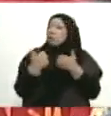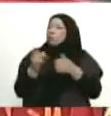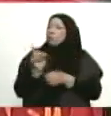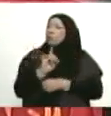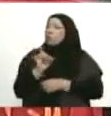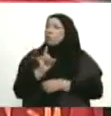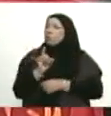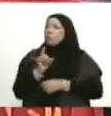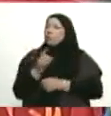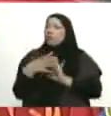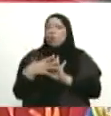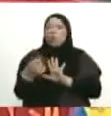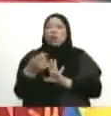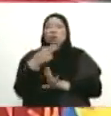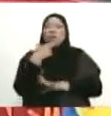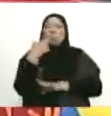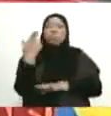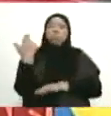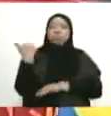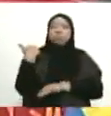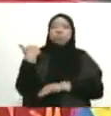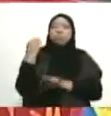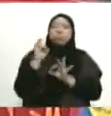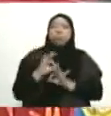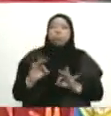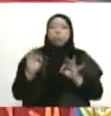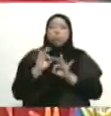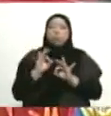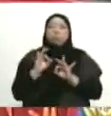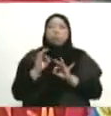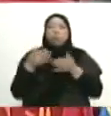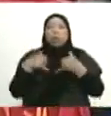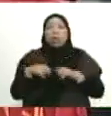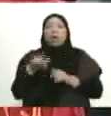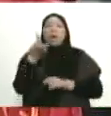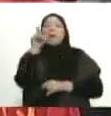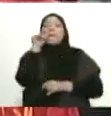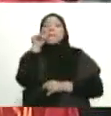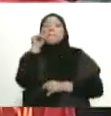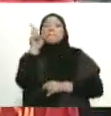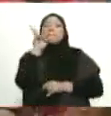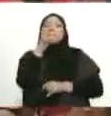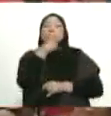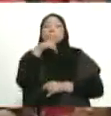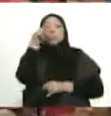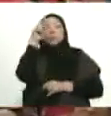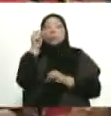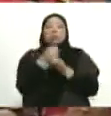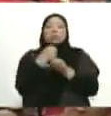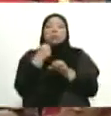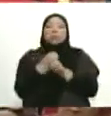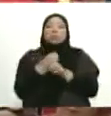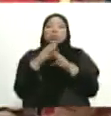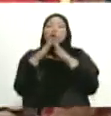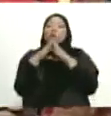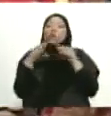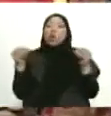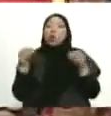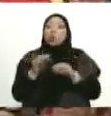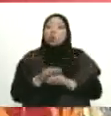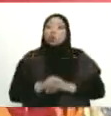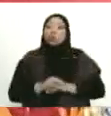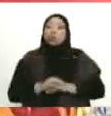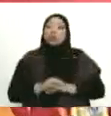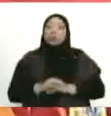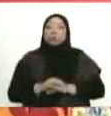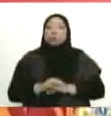No, pues son engreídos. No son tercos, son engreídos porque son hijos de papi y mami. Y papi y mami les daba todo. Su